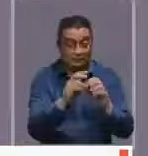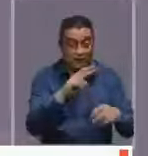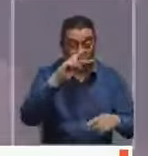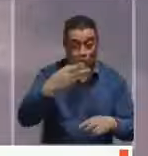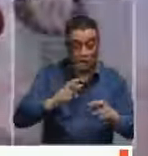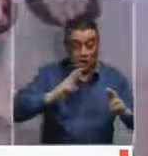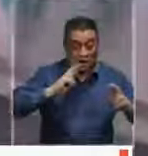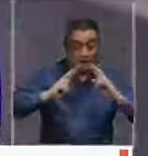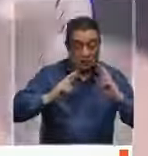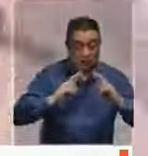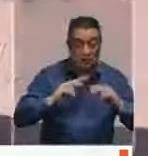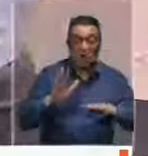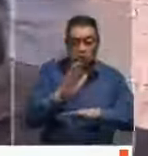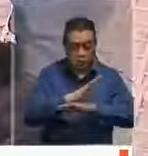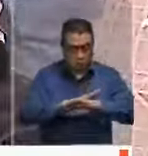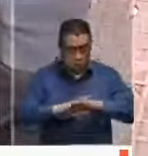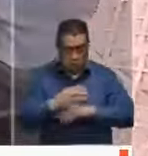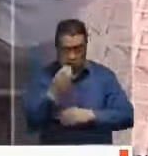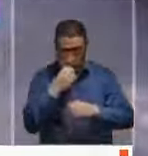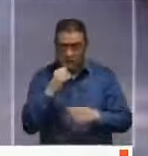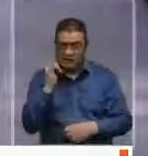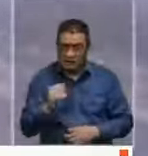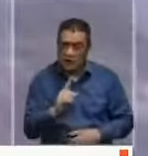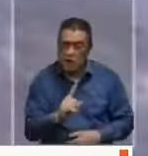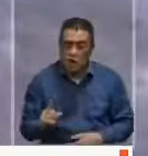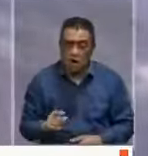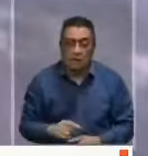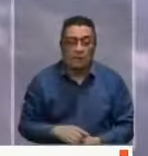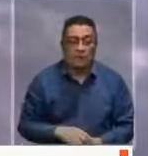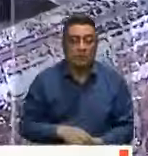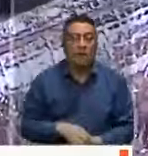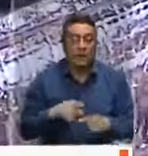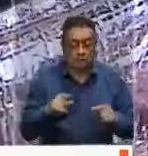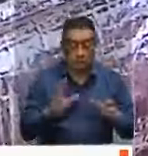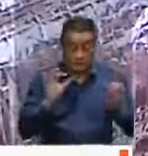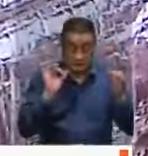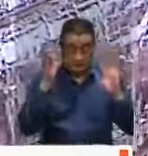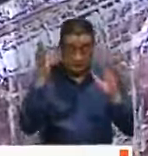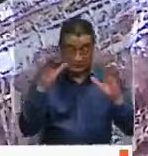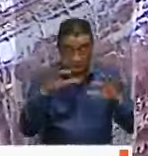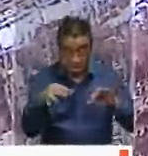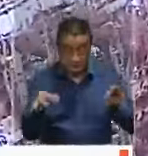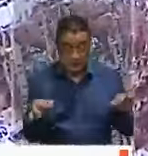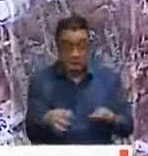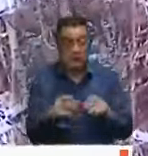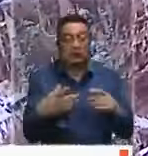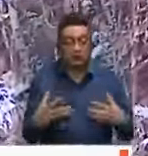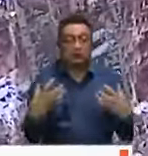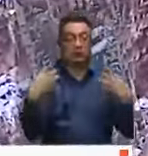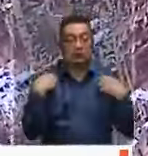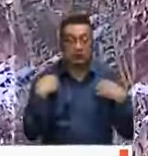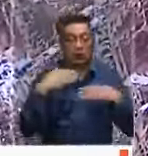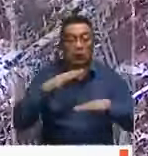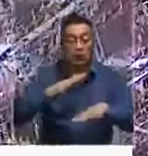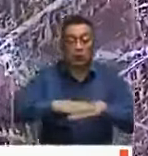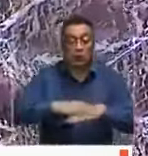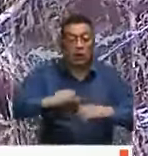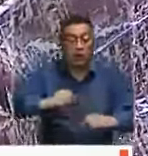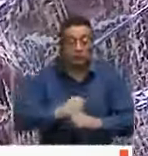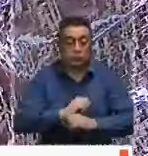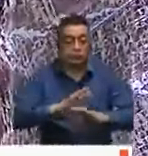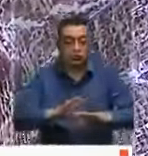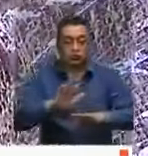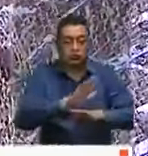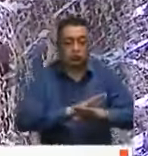restaurantes. ¿Toman resguardos con la comida? A veces el material que es plateado es el encargado de mantener la temperatura del producto. Adentro